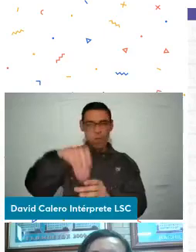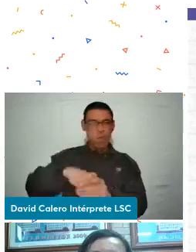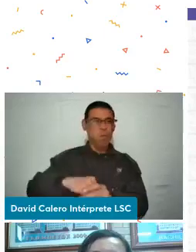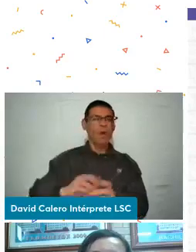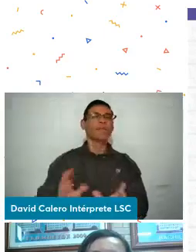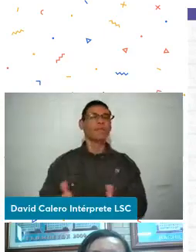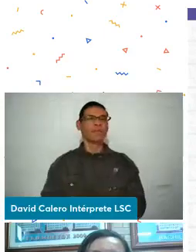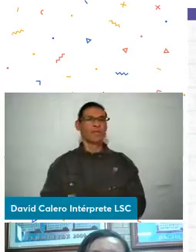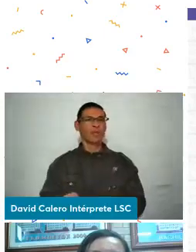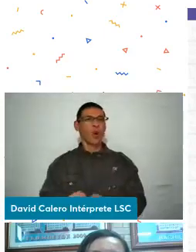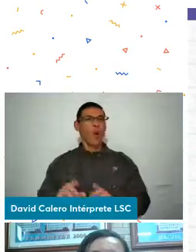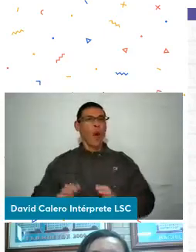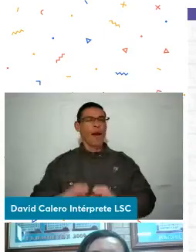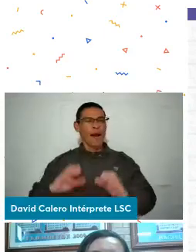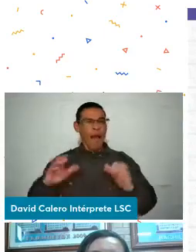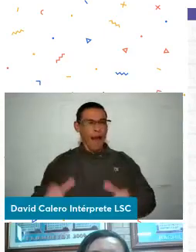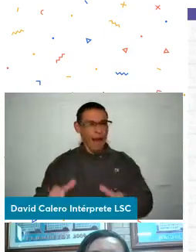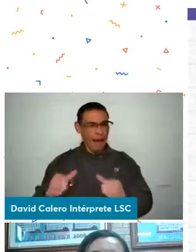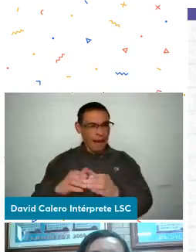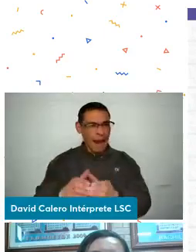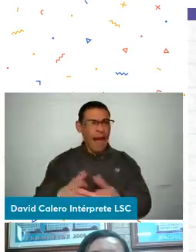se realiza.